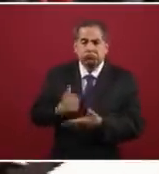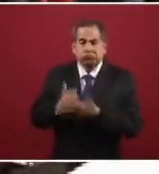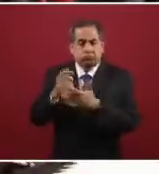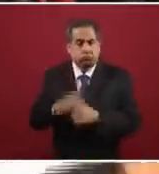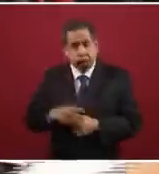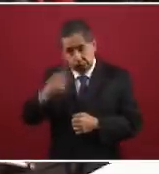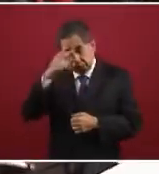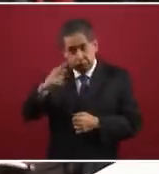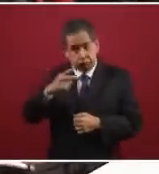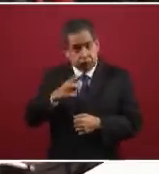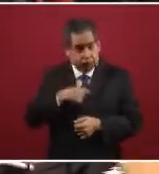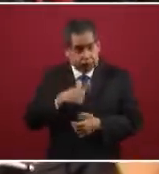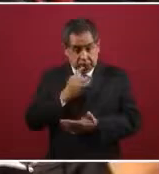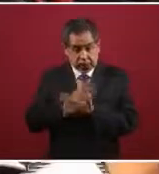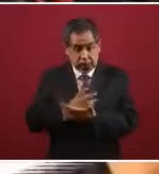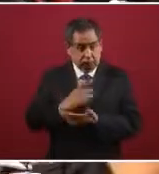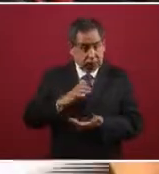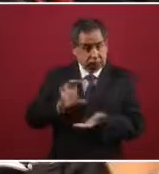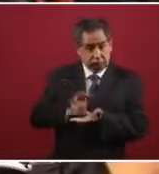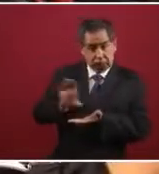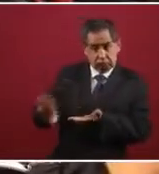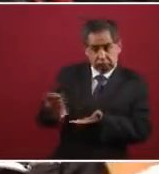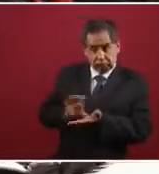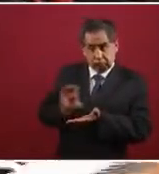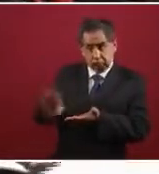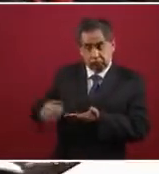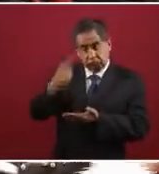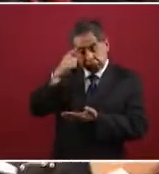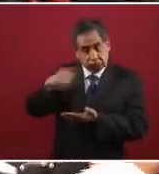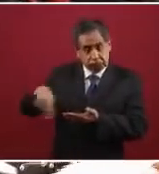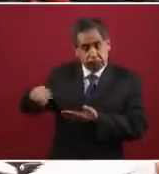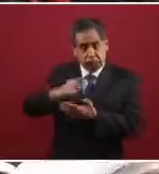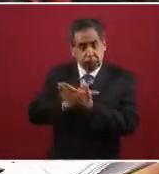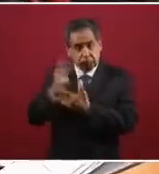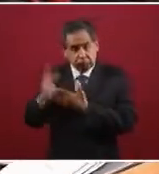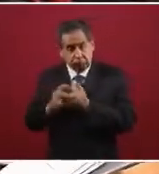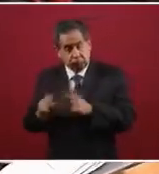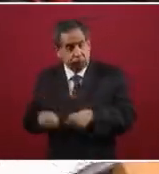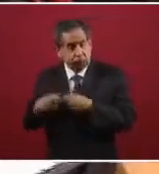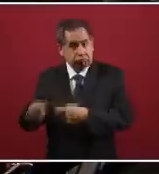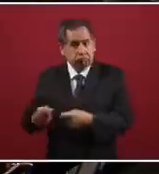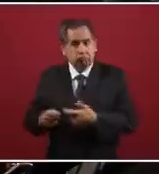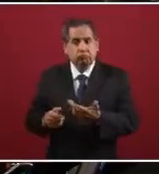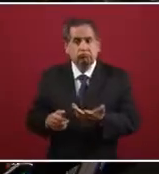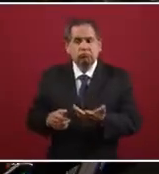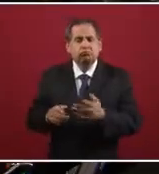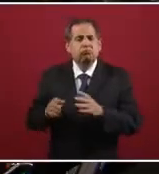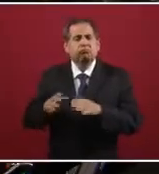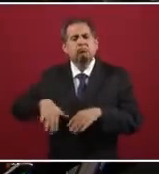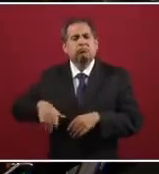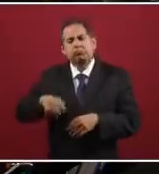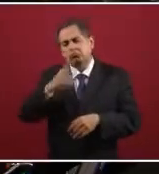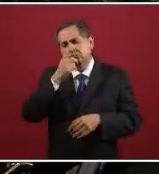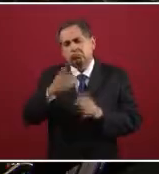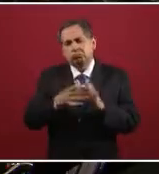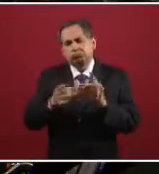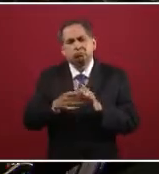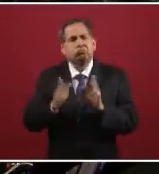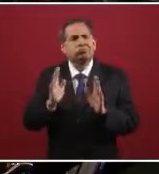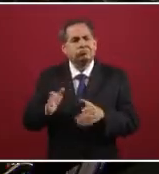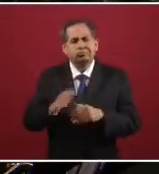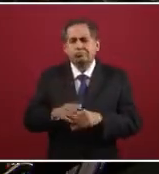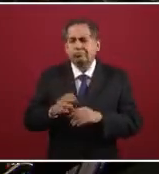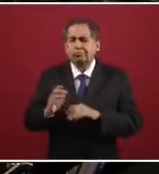México sigue siendo el único que tiene recursos ya invertidos en este programa de cooperación para el desarrollo y comentaba que ya se han generado